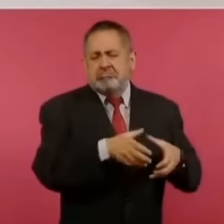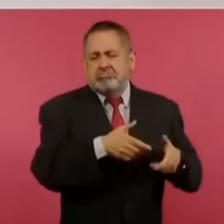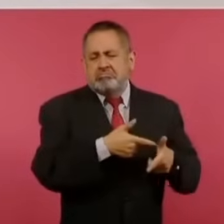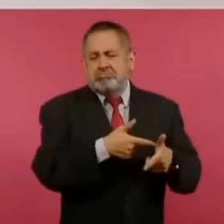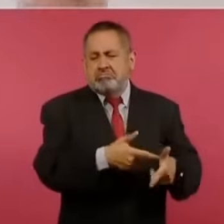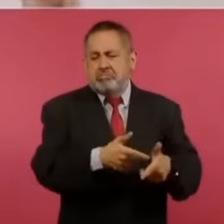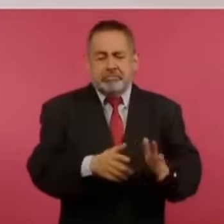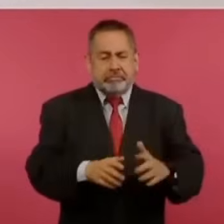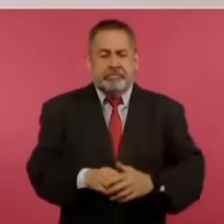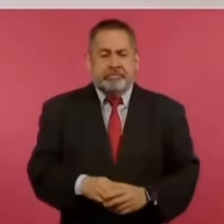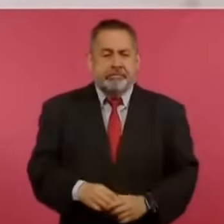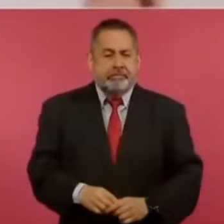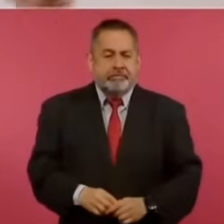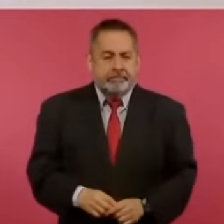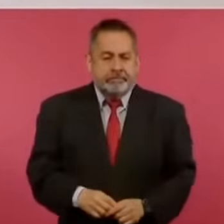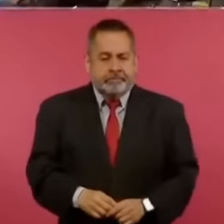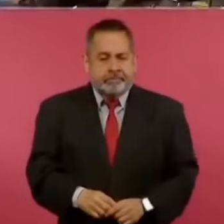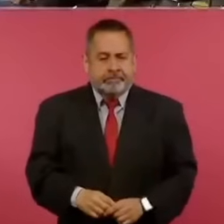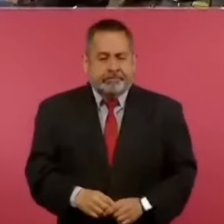Pero estos